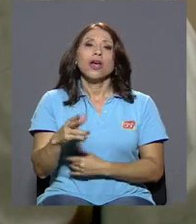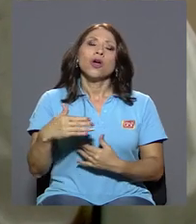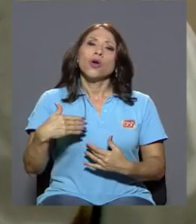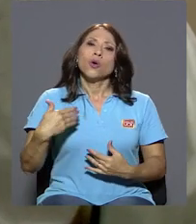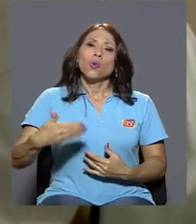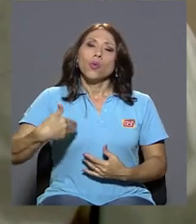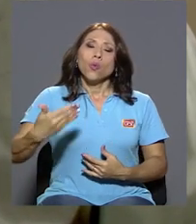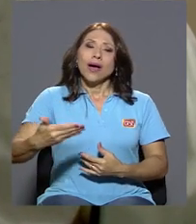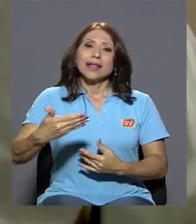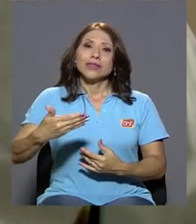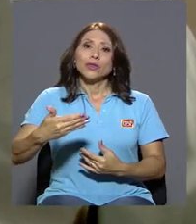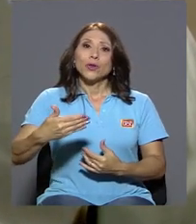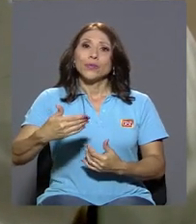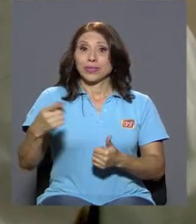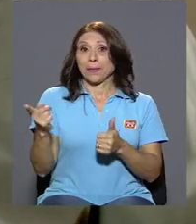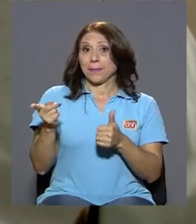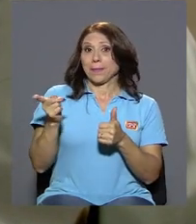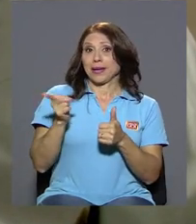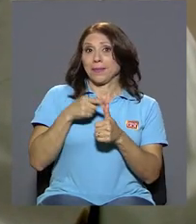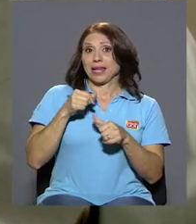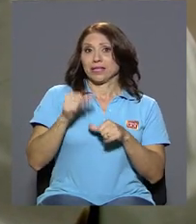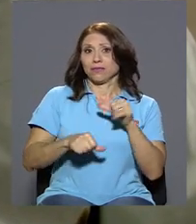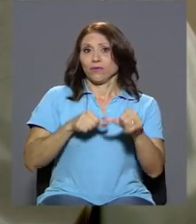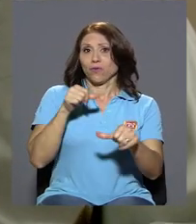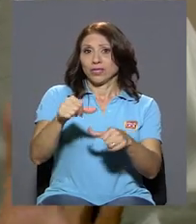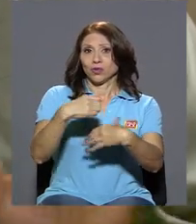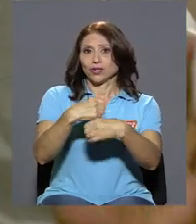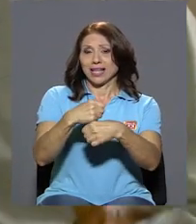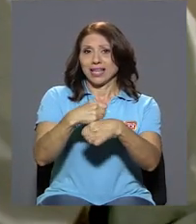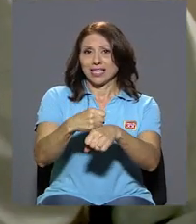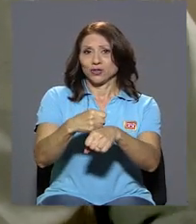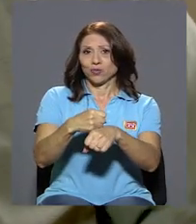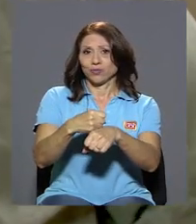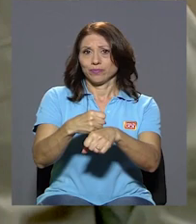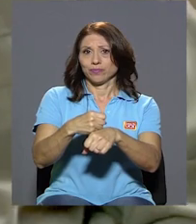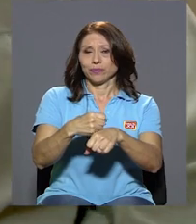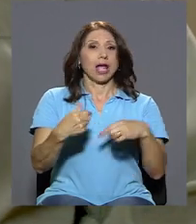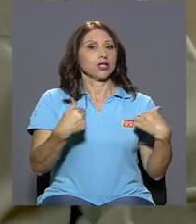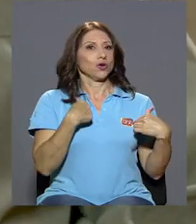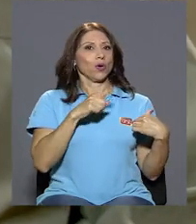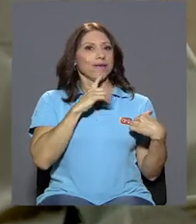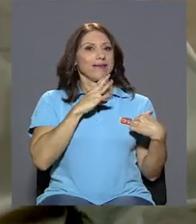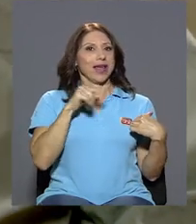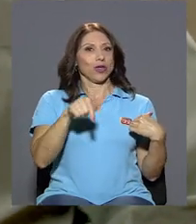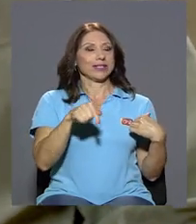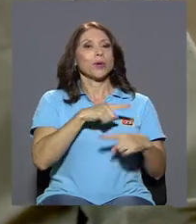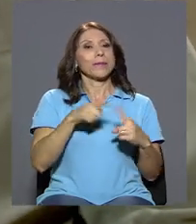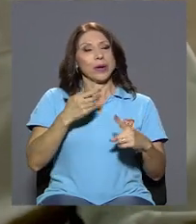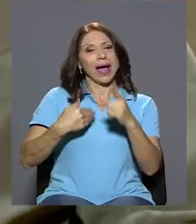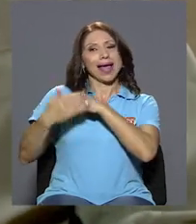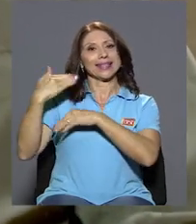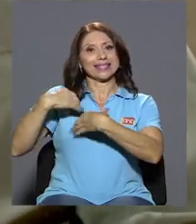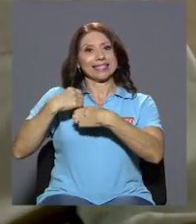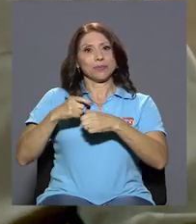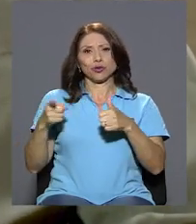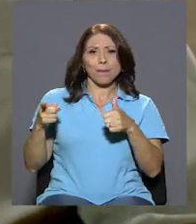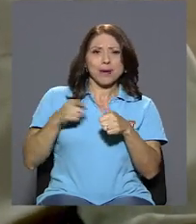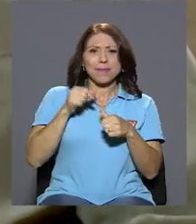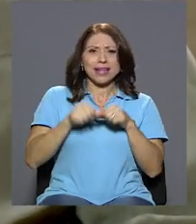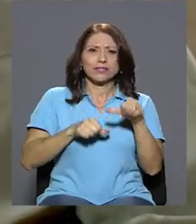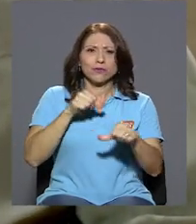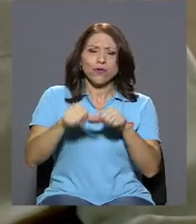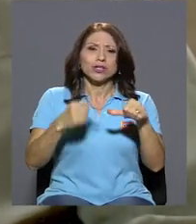cuando se hizo un primer esfuerzo que noviembre tomabas pero cuando hicimos un primer esfuerzo